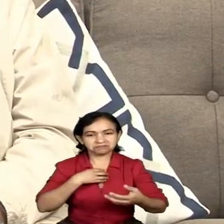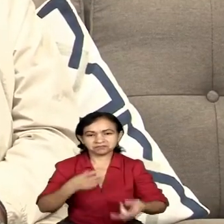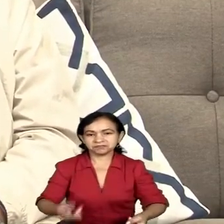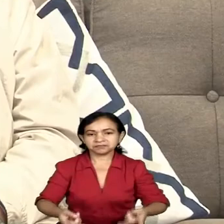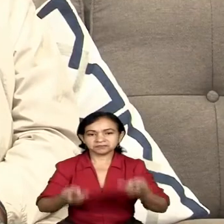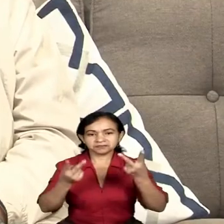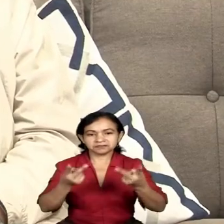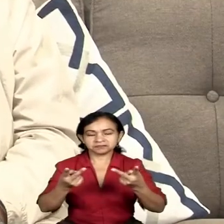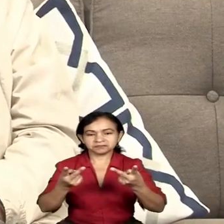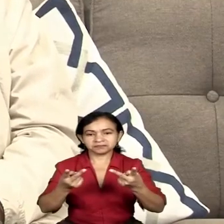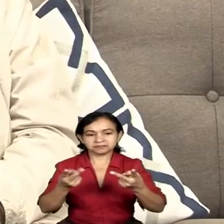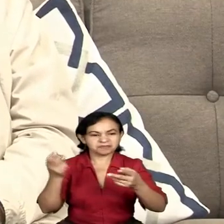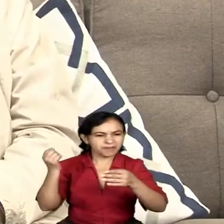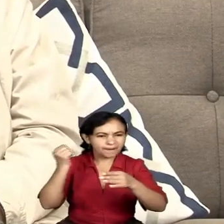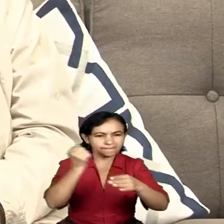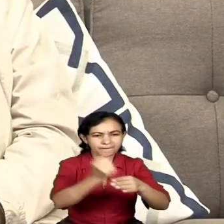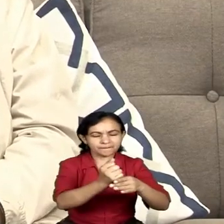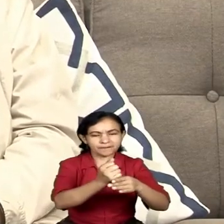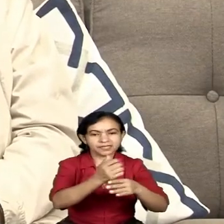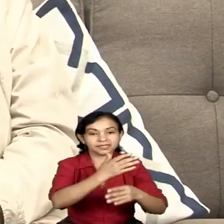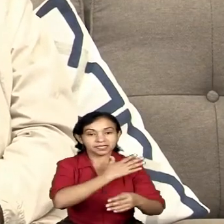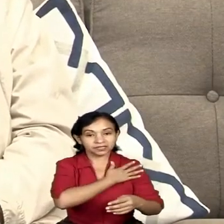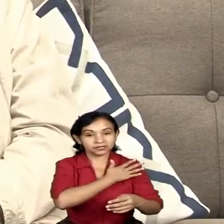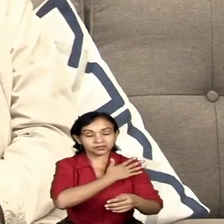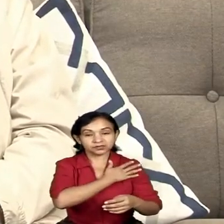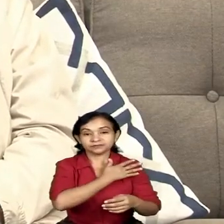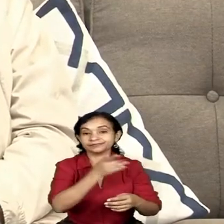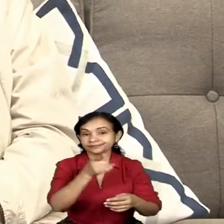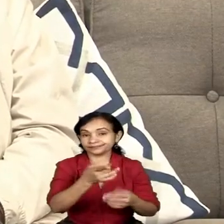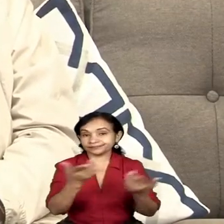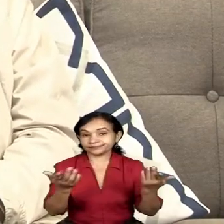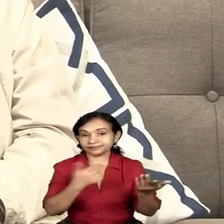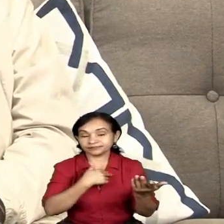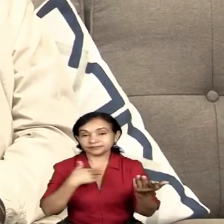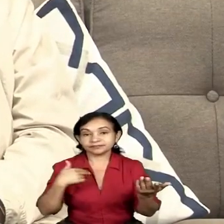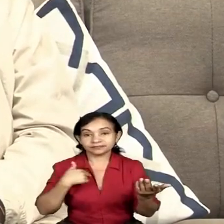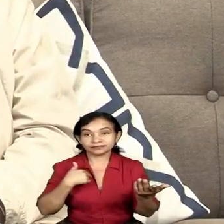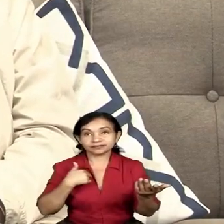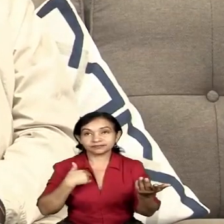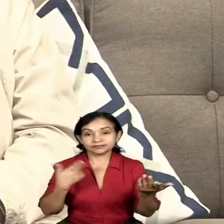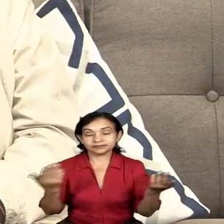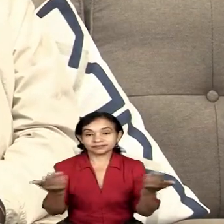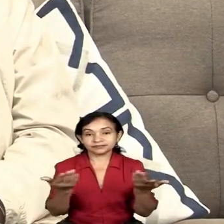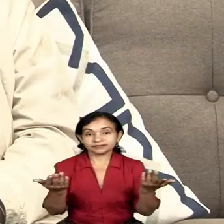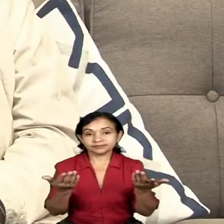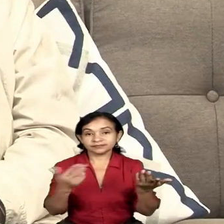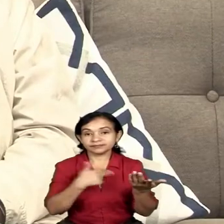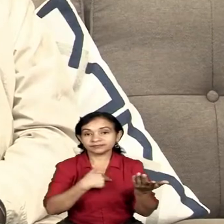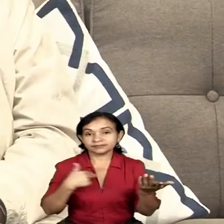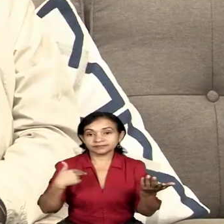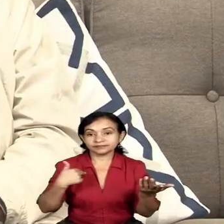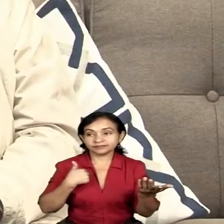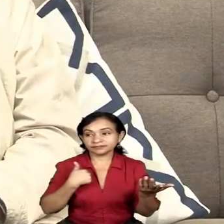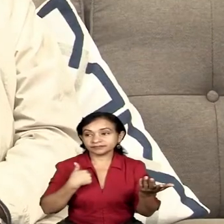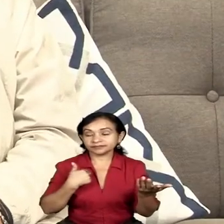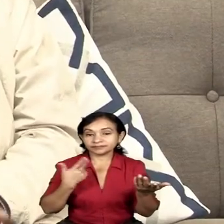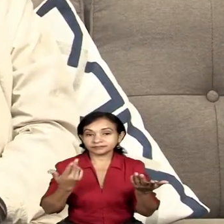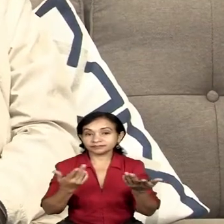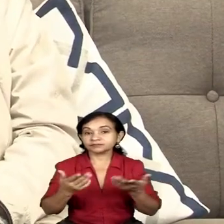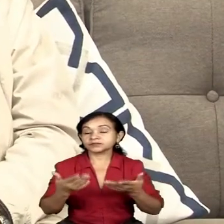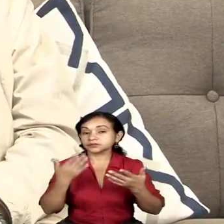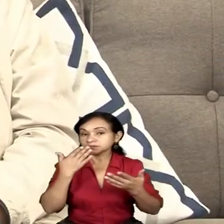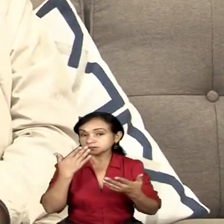para justiciar al tirano. Y ese es lo que te da lo que la grandiosidad